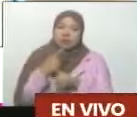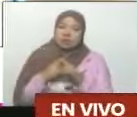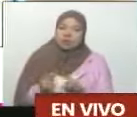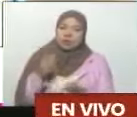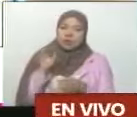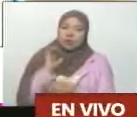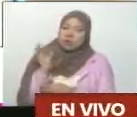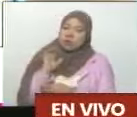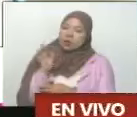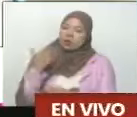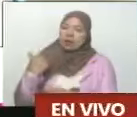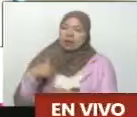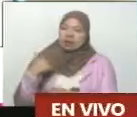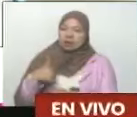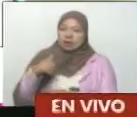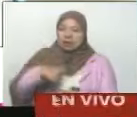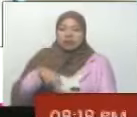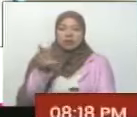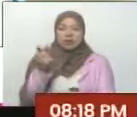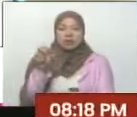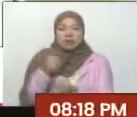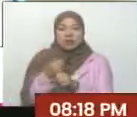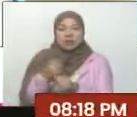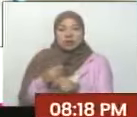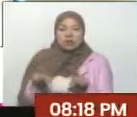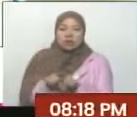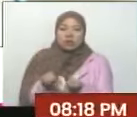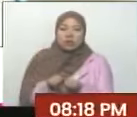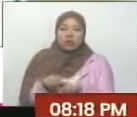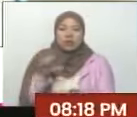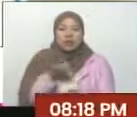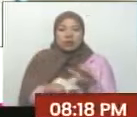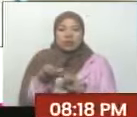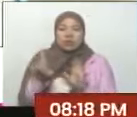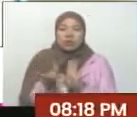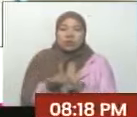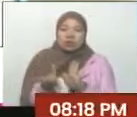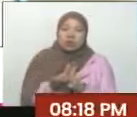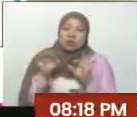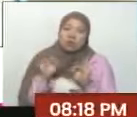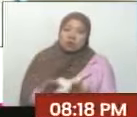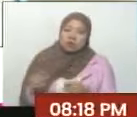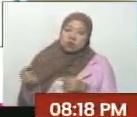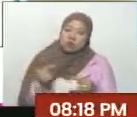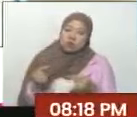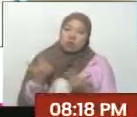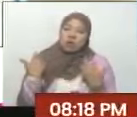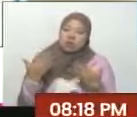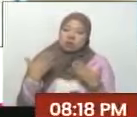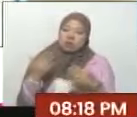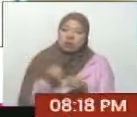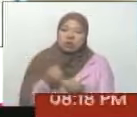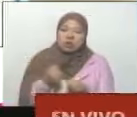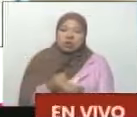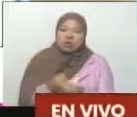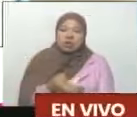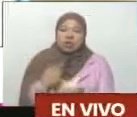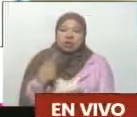Argentina además aprobó este viernes esta ley de bases en su instancia ley ómnibus que declaraba en emergencia 11 áreas del